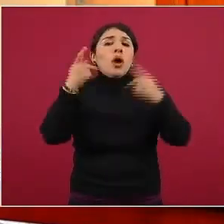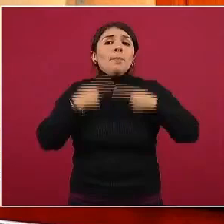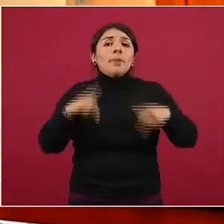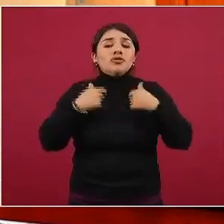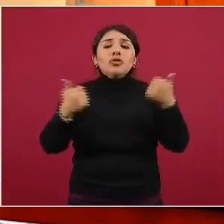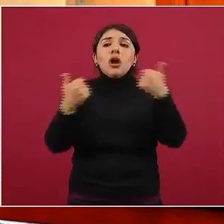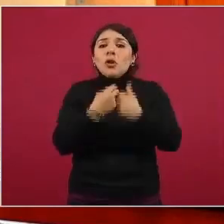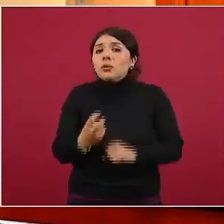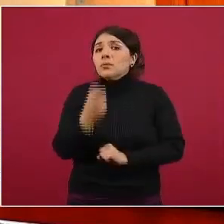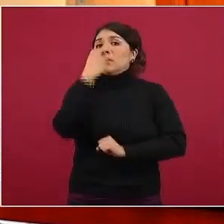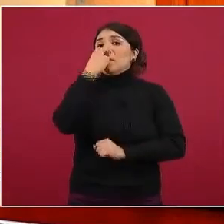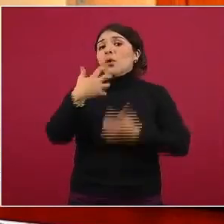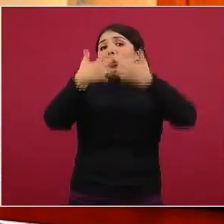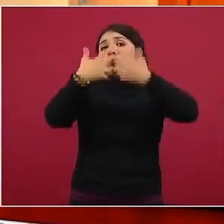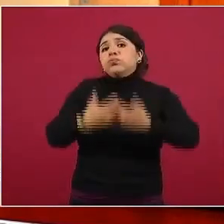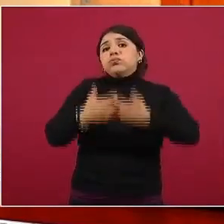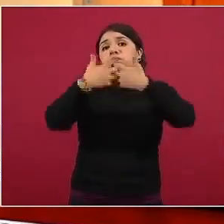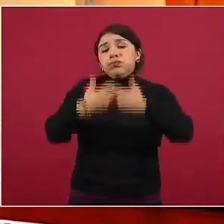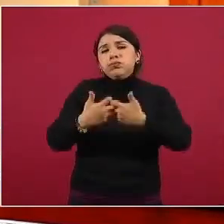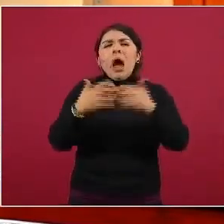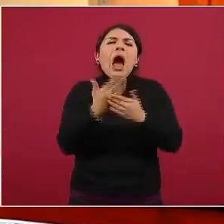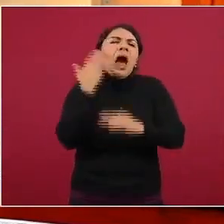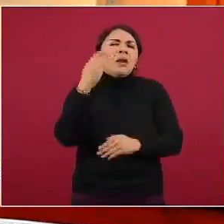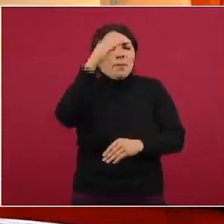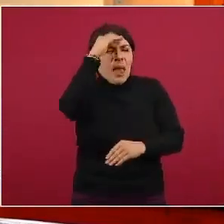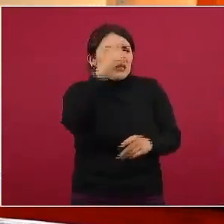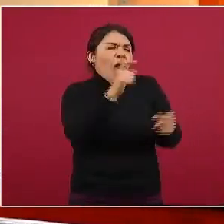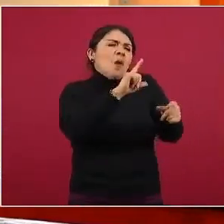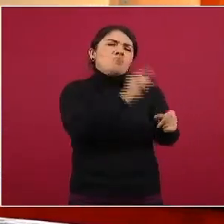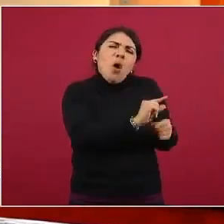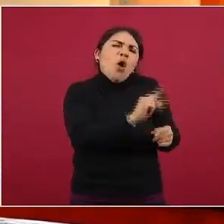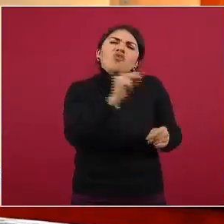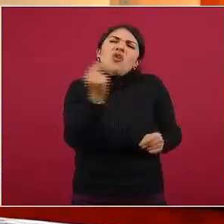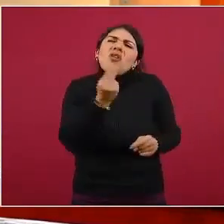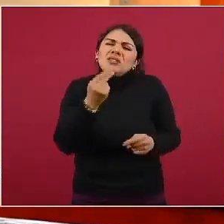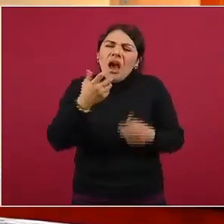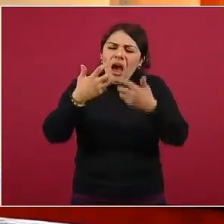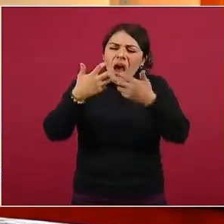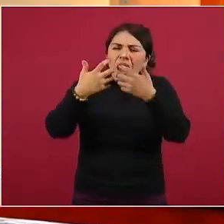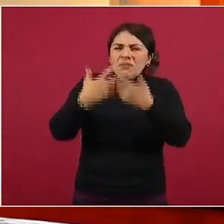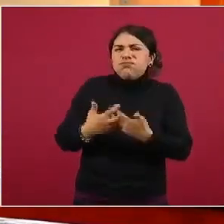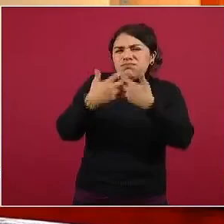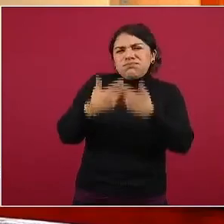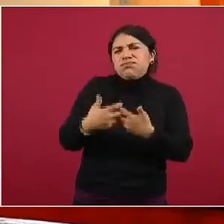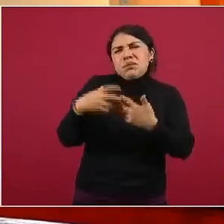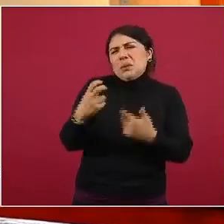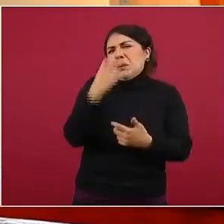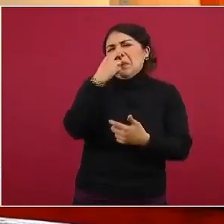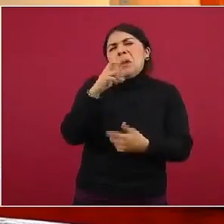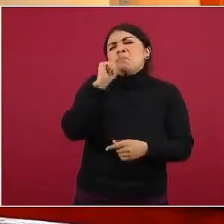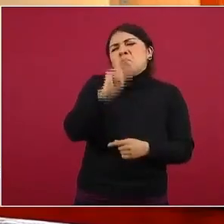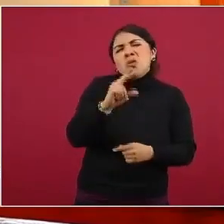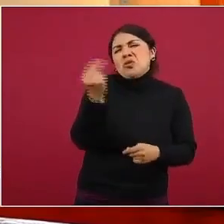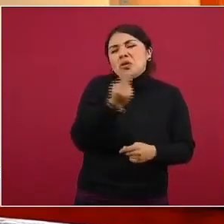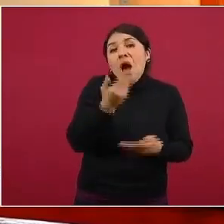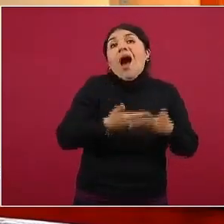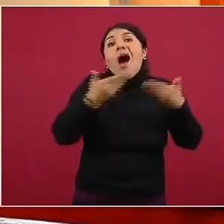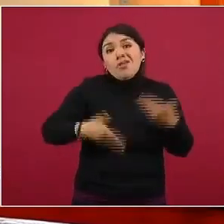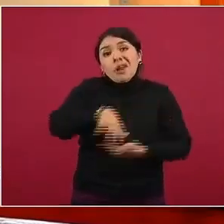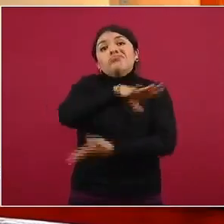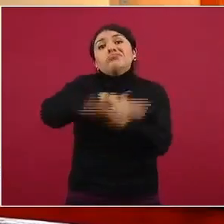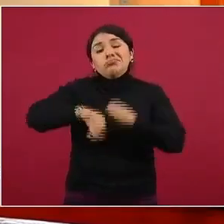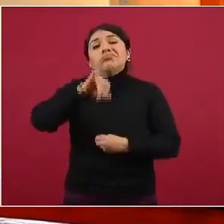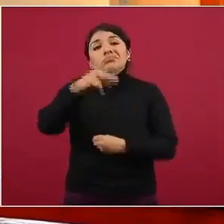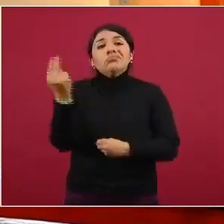antes para hospitalización general, que eran menores, ahora tenerlas todas para pacientes críticos, y este es un hospital que puede hacer